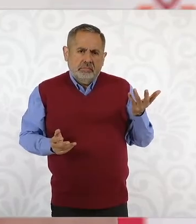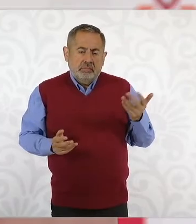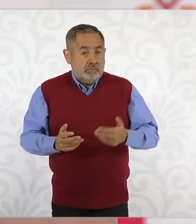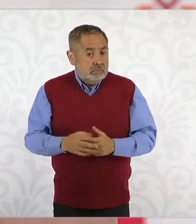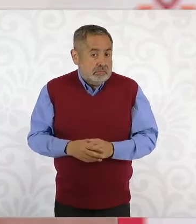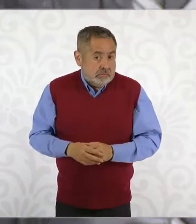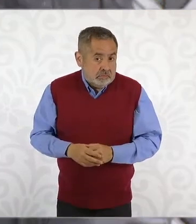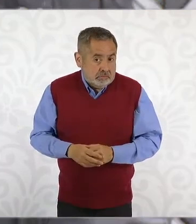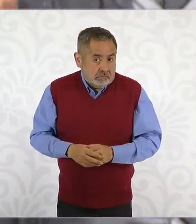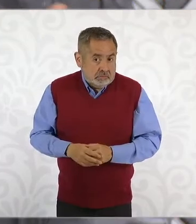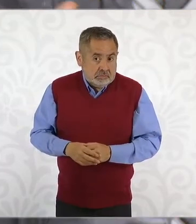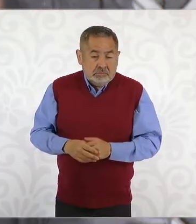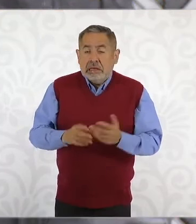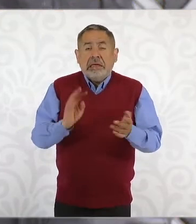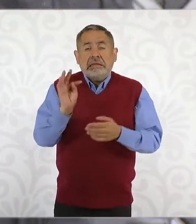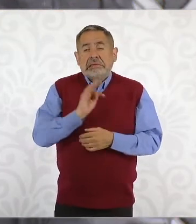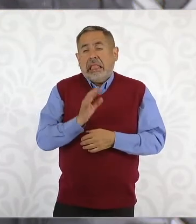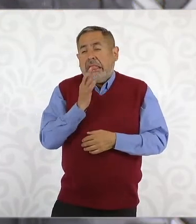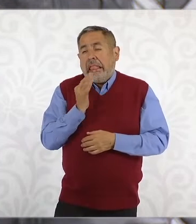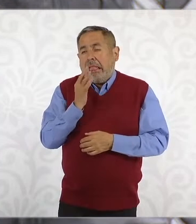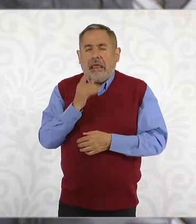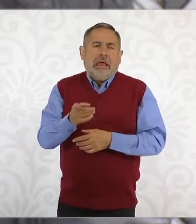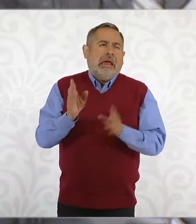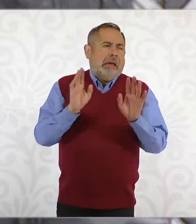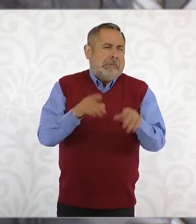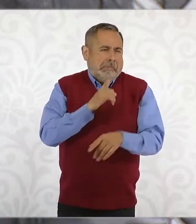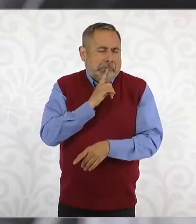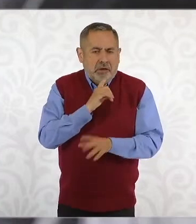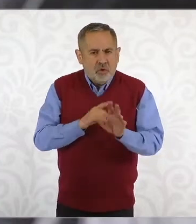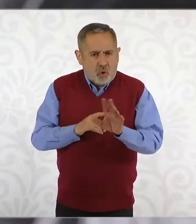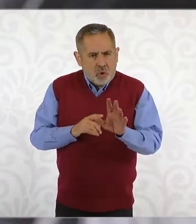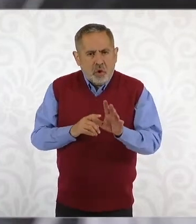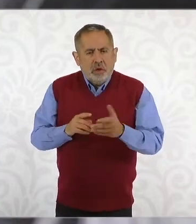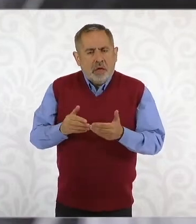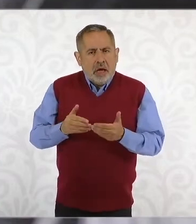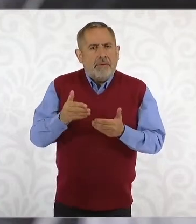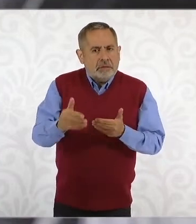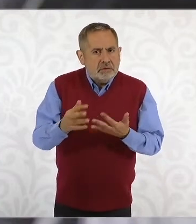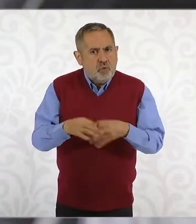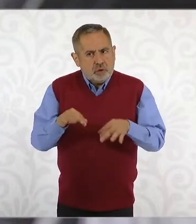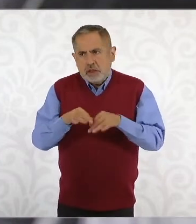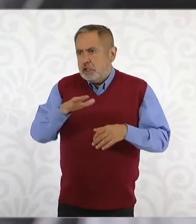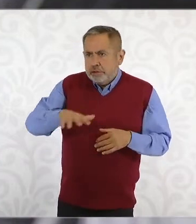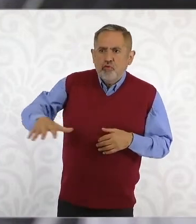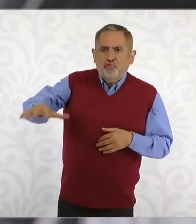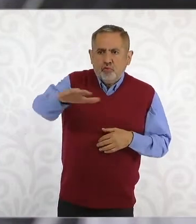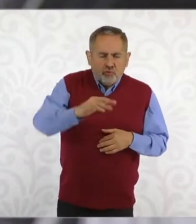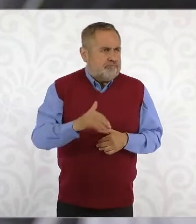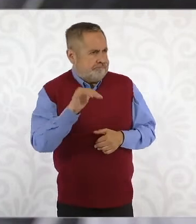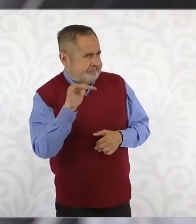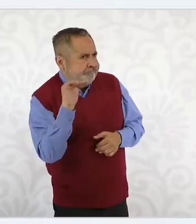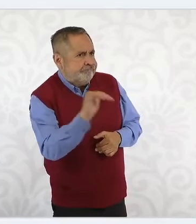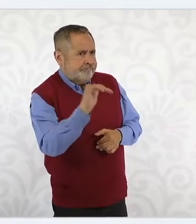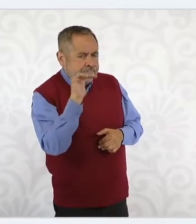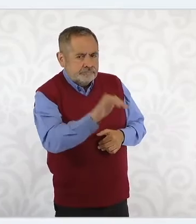Puede parecer que no es suficiente. Bueno, pero es un avance democrático muy importante. Que